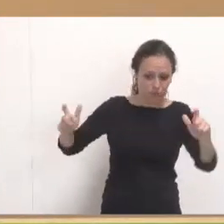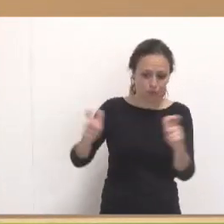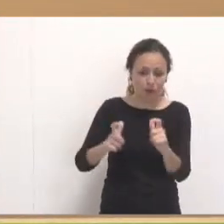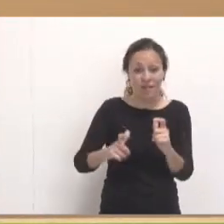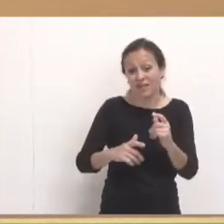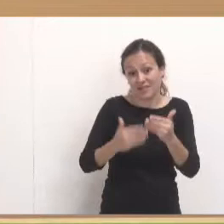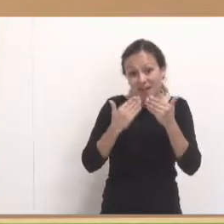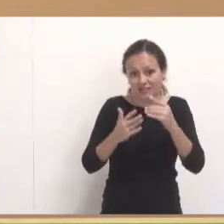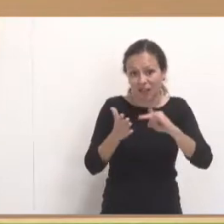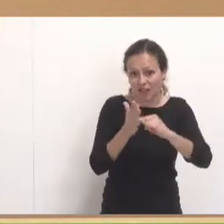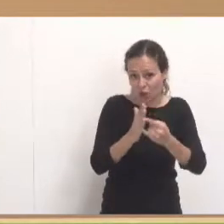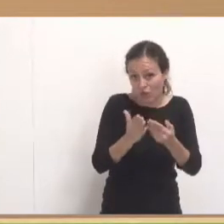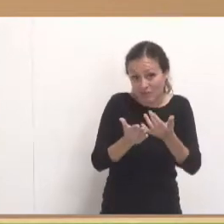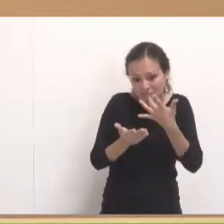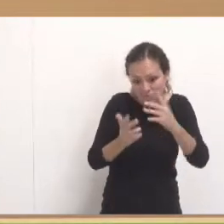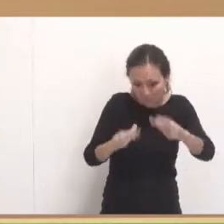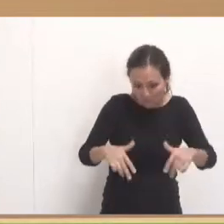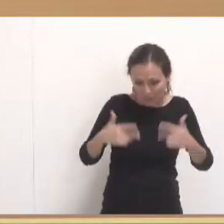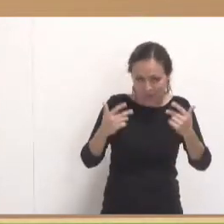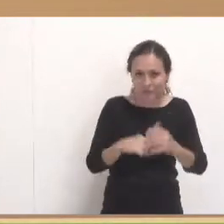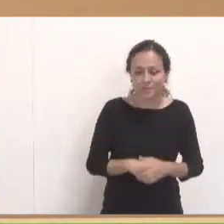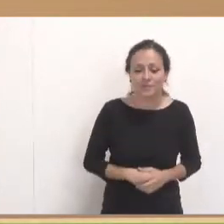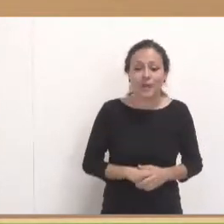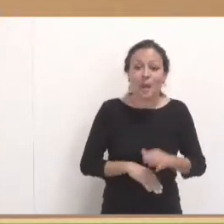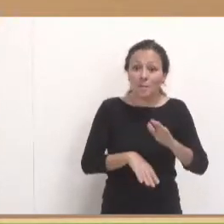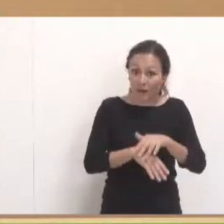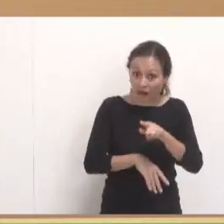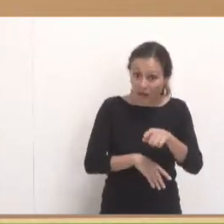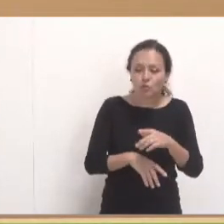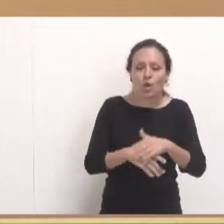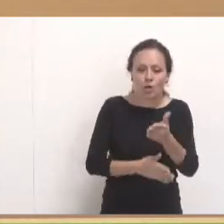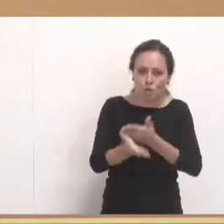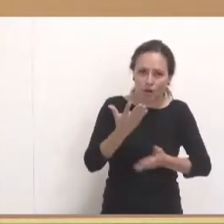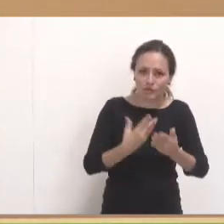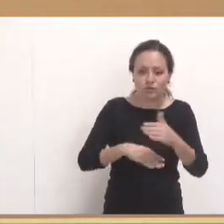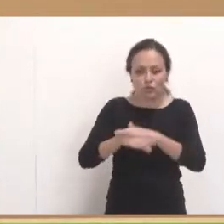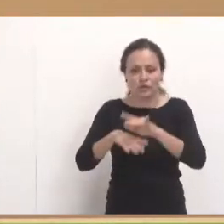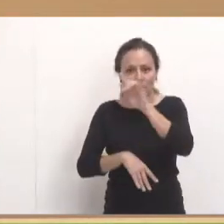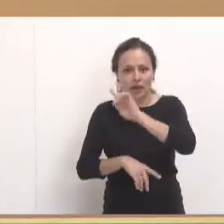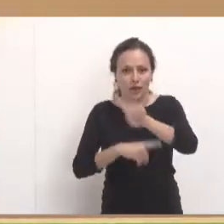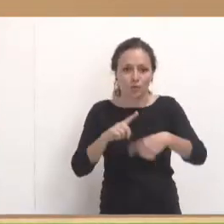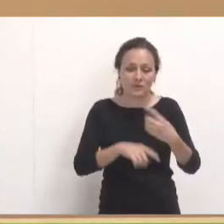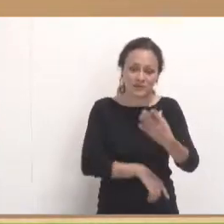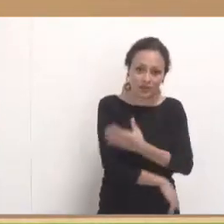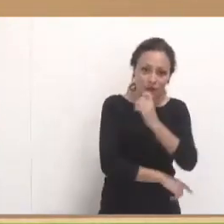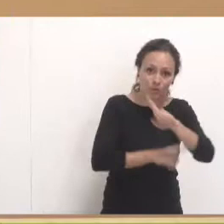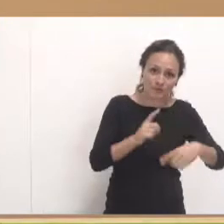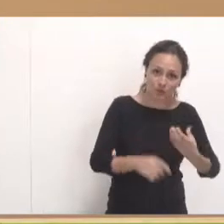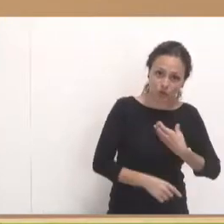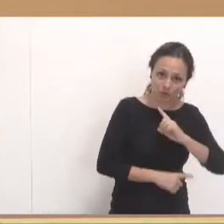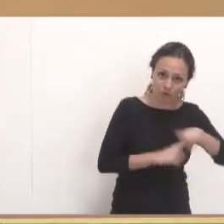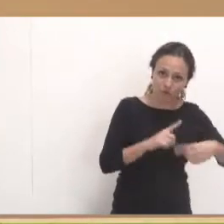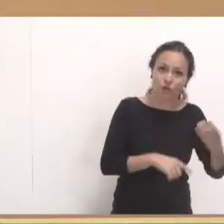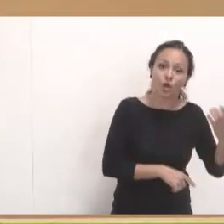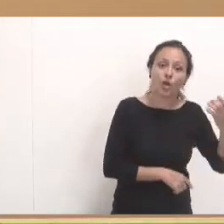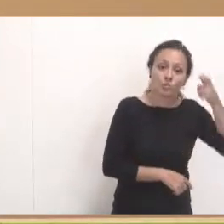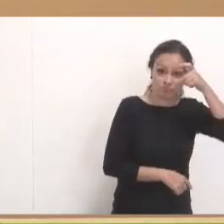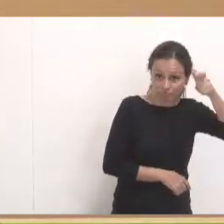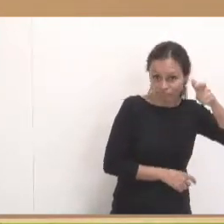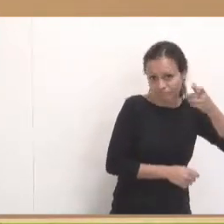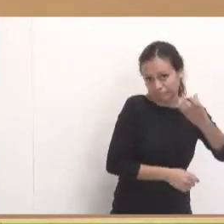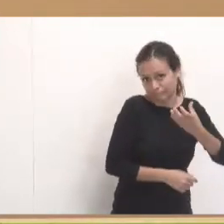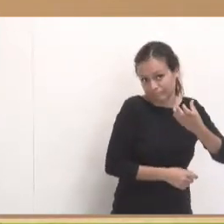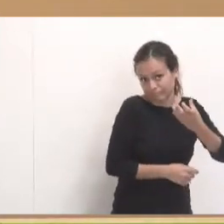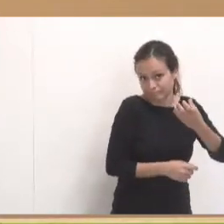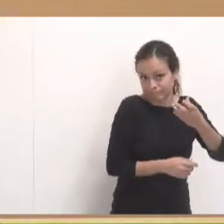haga posible en cada momento. Para ello se impulsará, mediante colaboración entre el Gobierno de Canarias, los cabildos, los ayuntamientos, las comunidades locales, las empresas y el